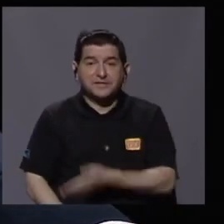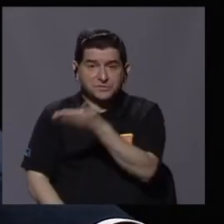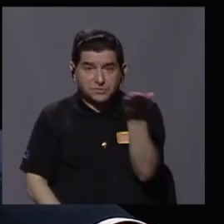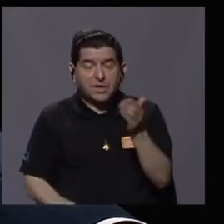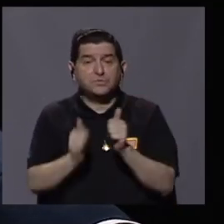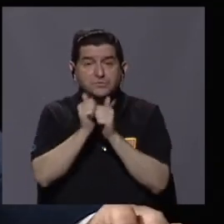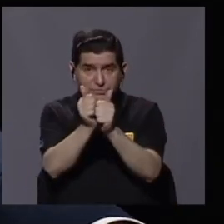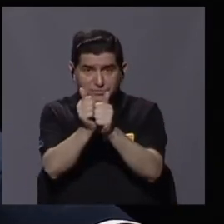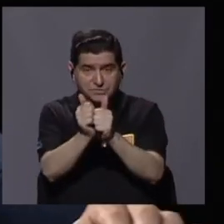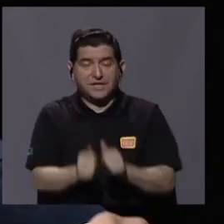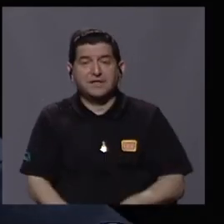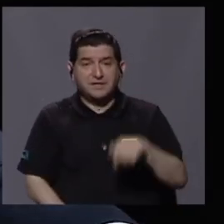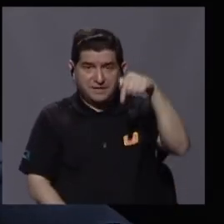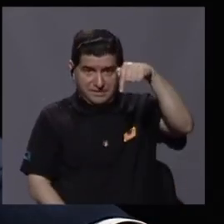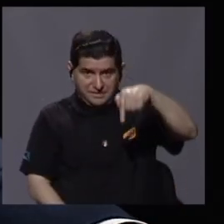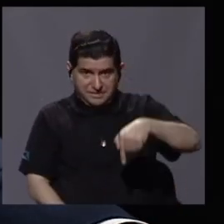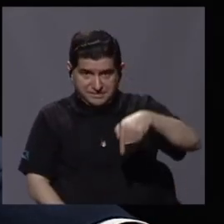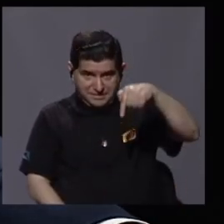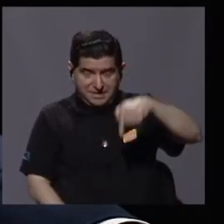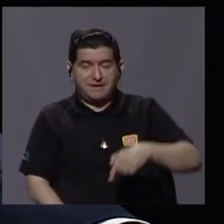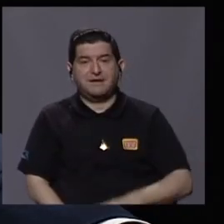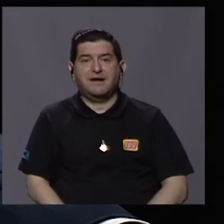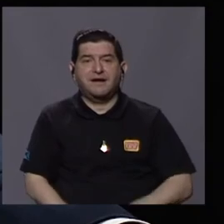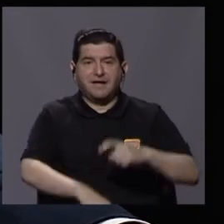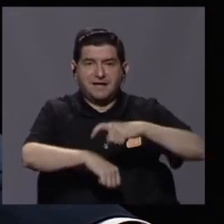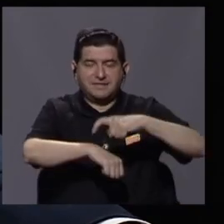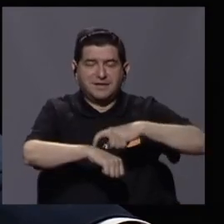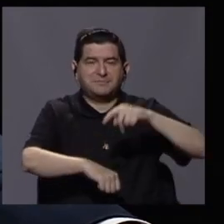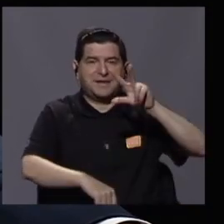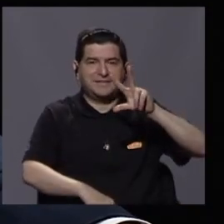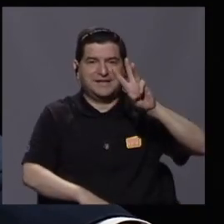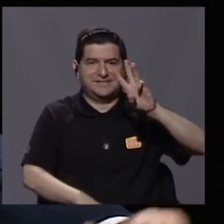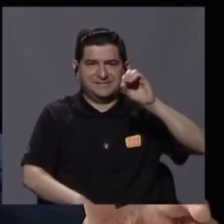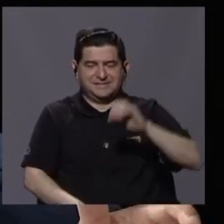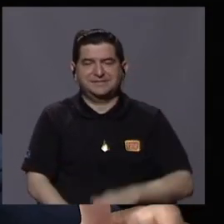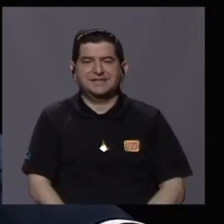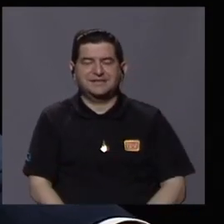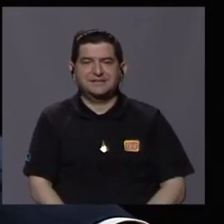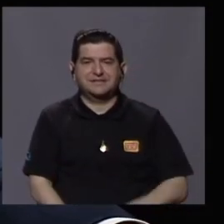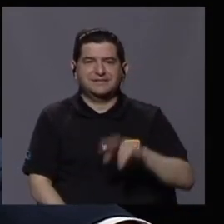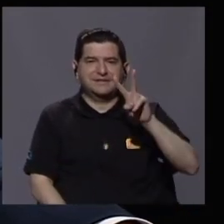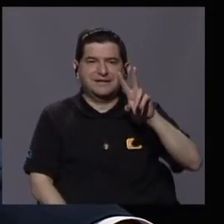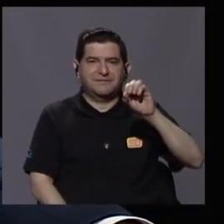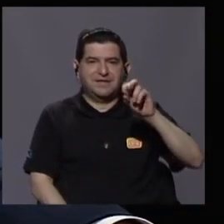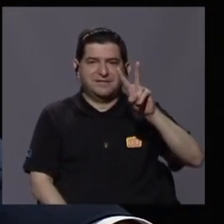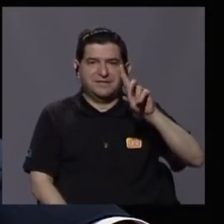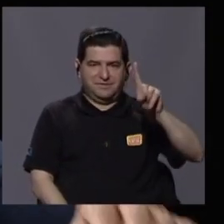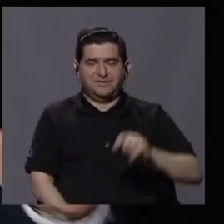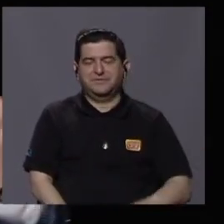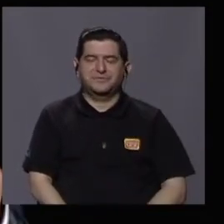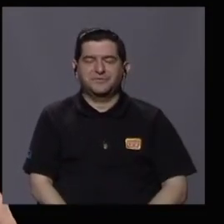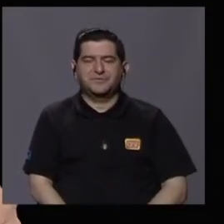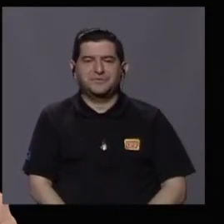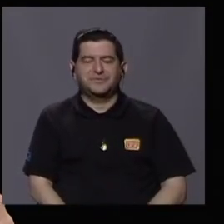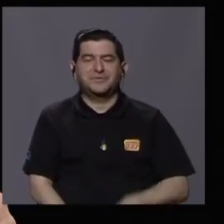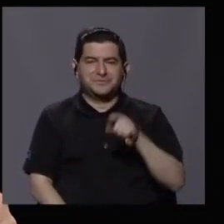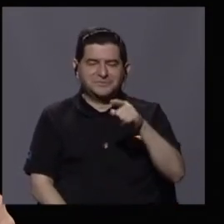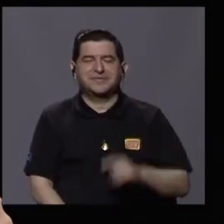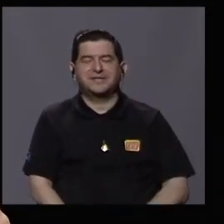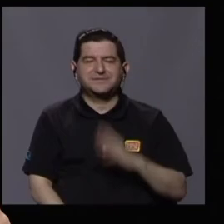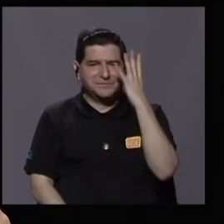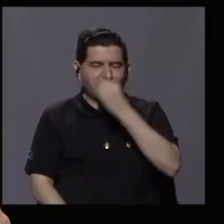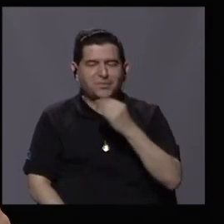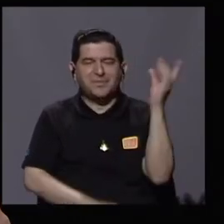que nos acompañaron en en esta etapa de 360 2021 que tengan un lindo día hasta